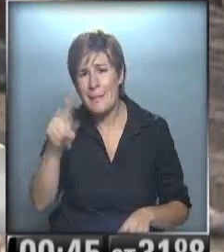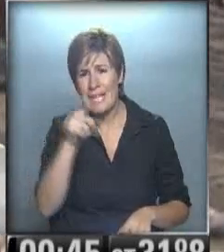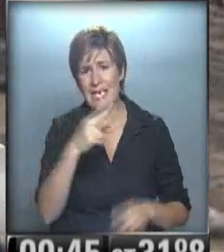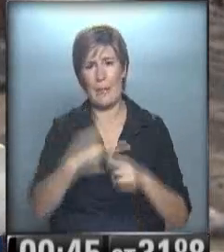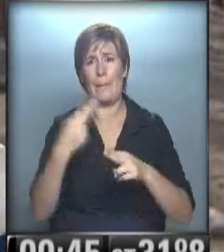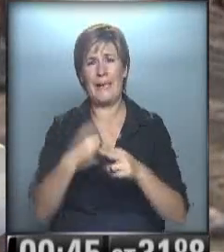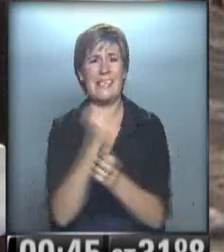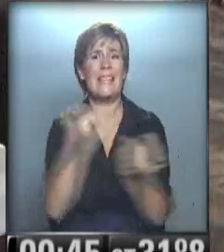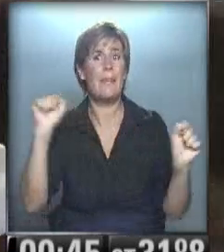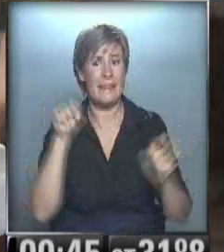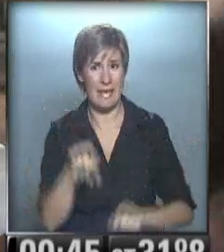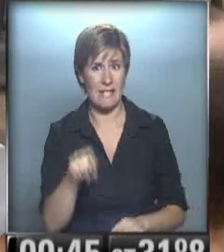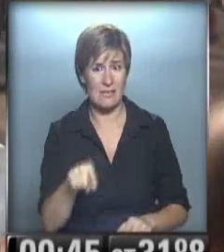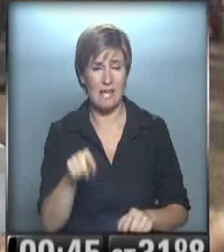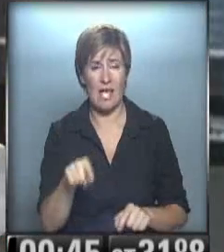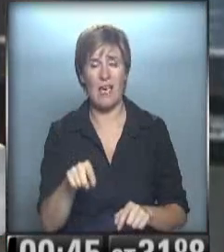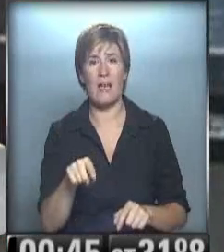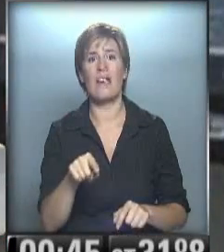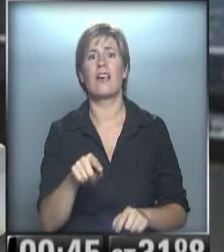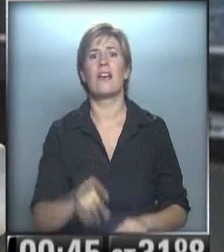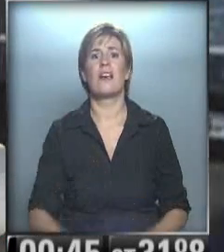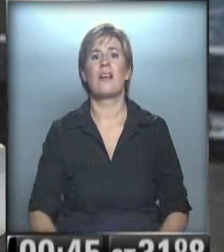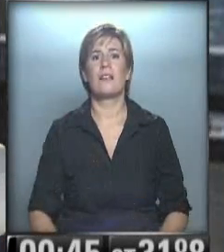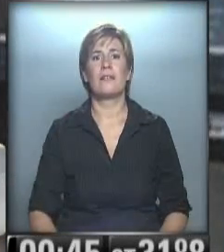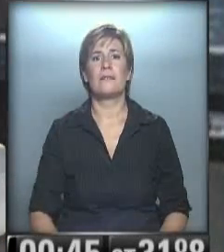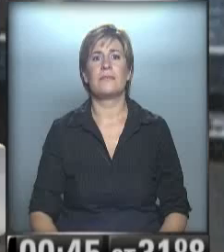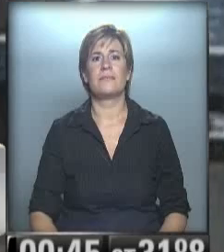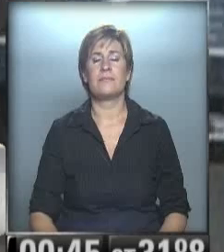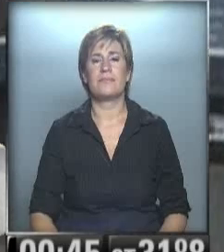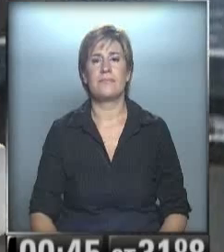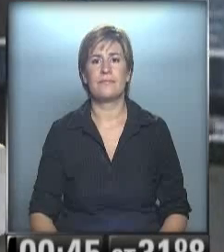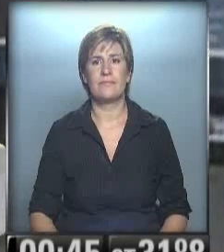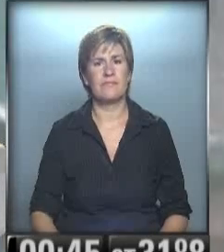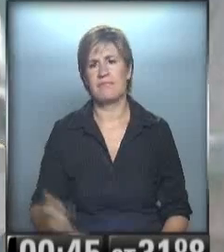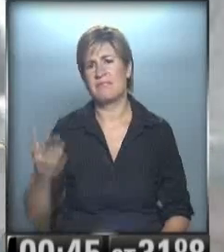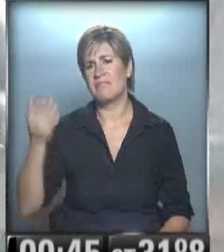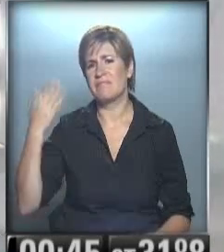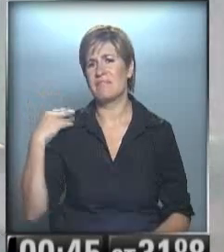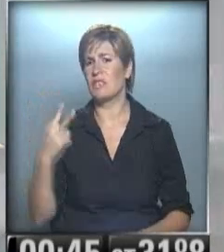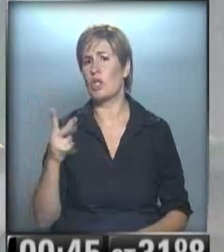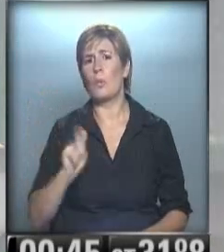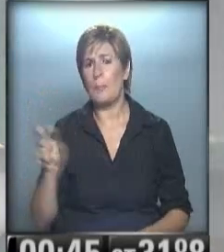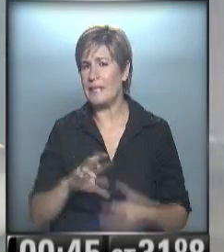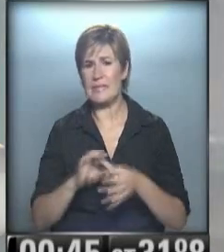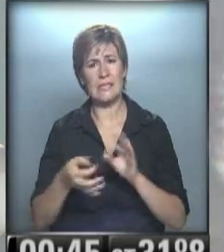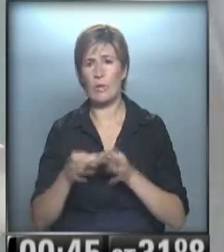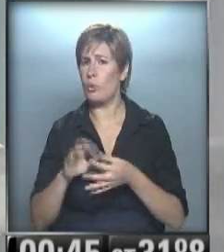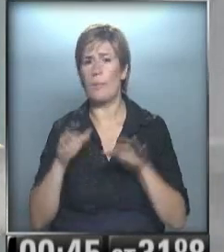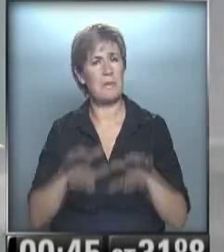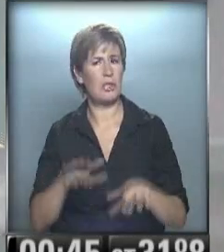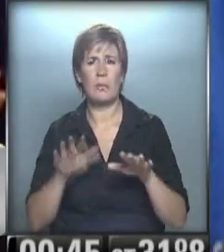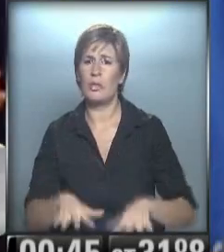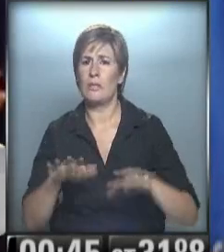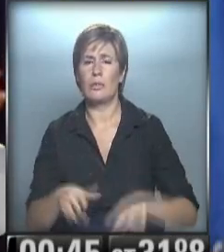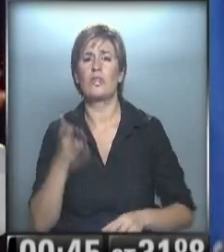Independencia. El Euromaidán, escenario de protestas proeuropeístas desde hace más de 2 meses. Los manifestantes piden